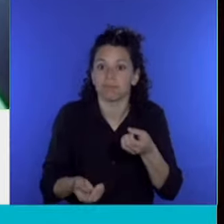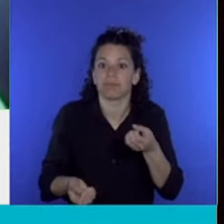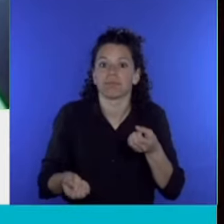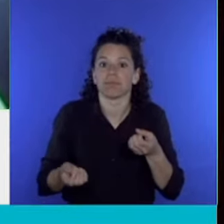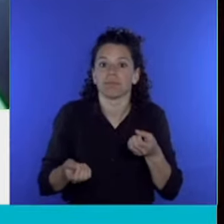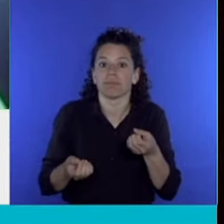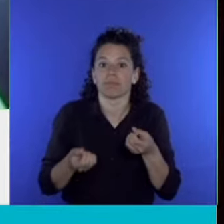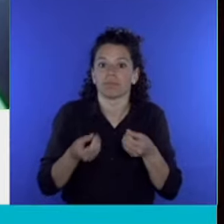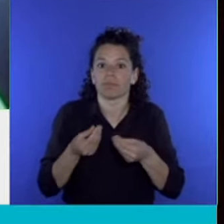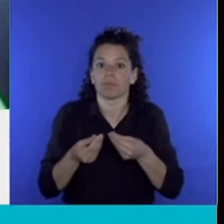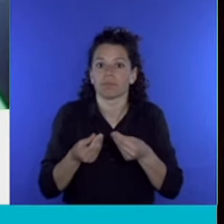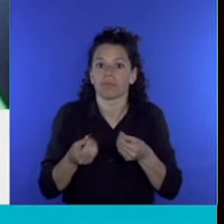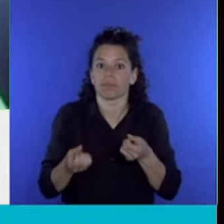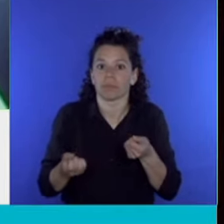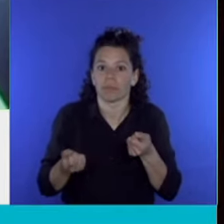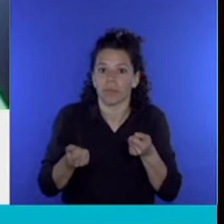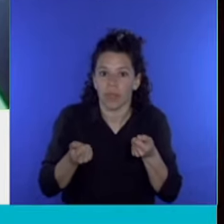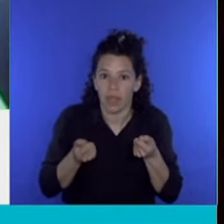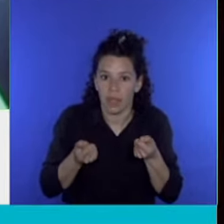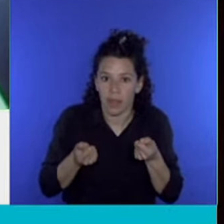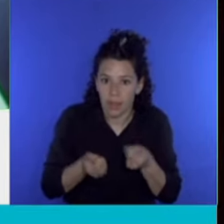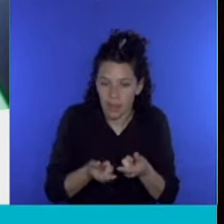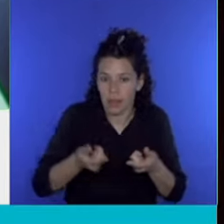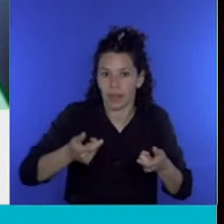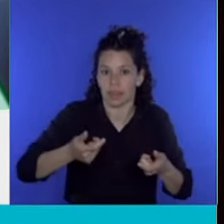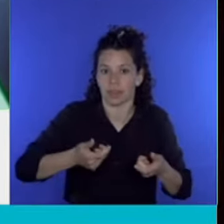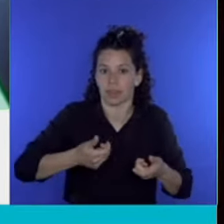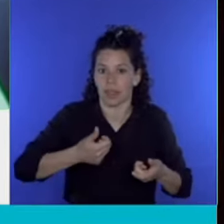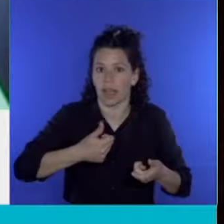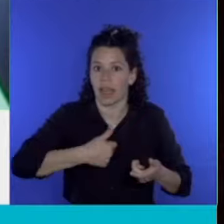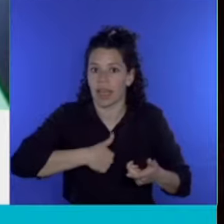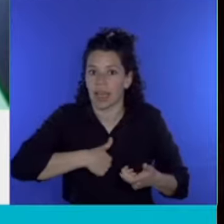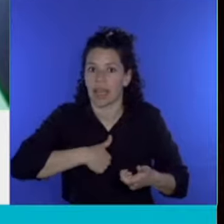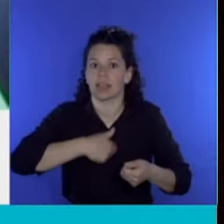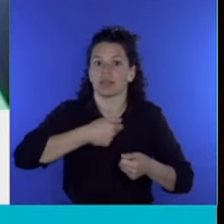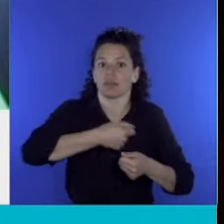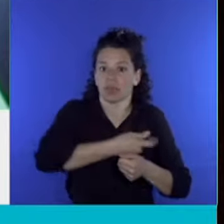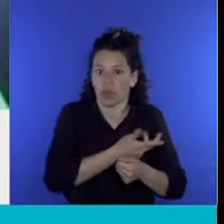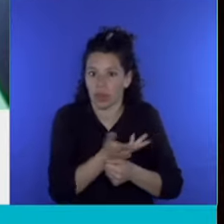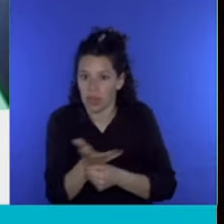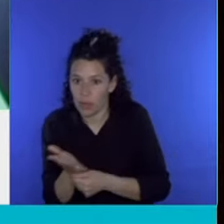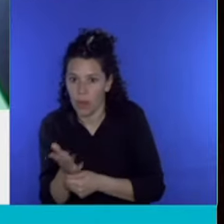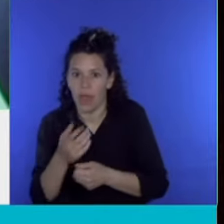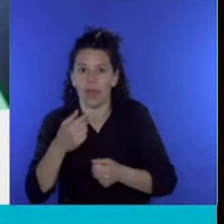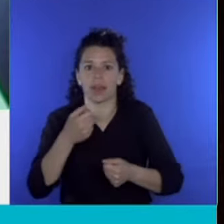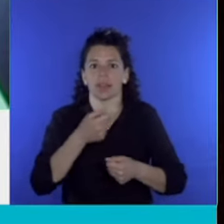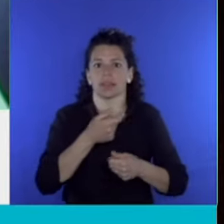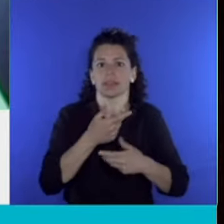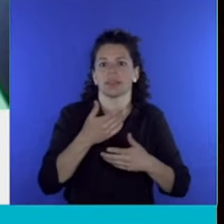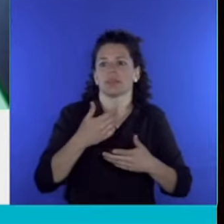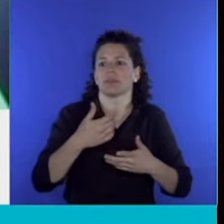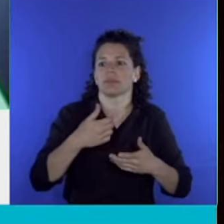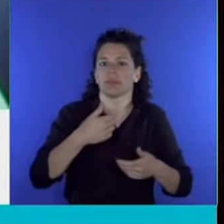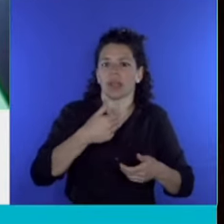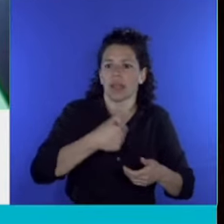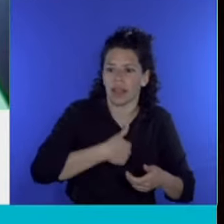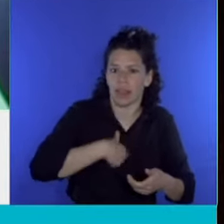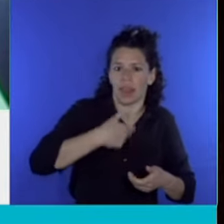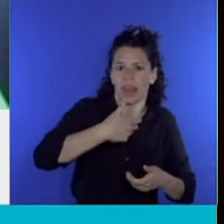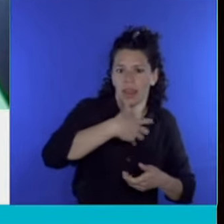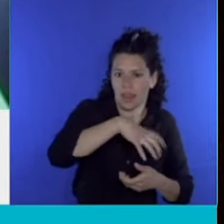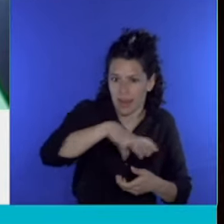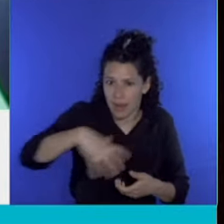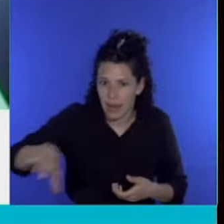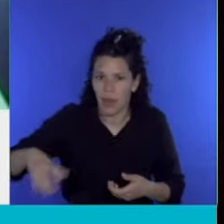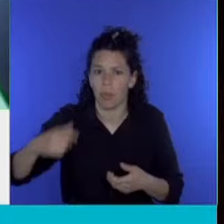regenerar identidad las identidades diversas y plurales de nuestra provincia la identidad del campo la identidad de la ciudad